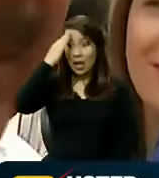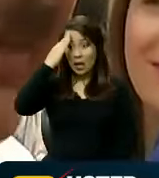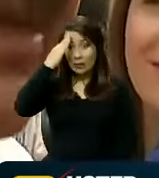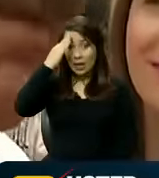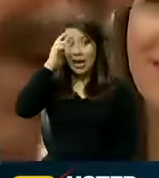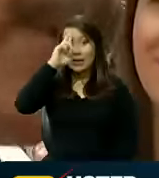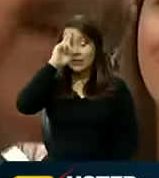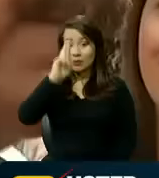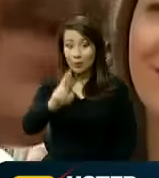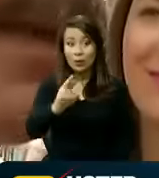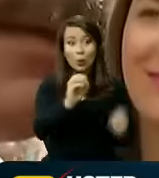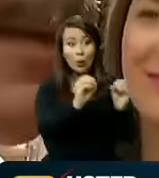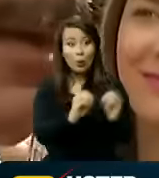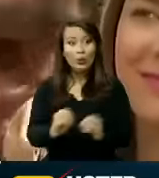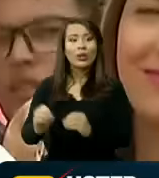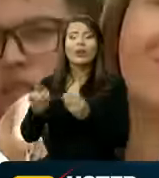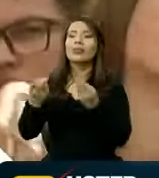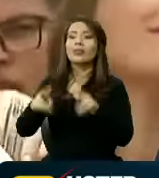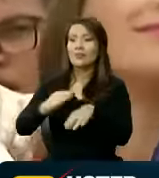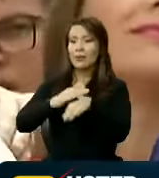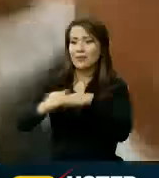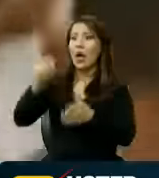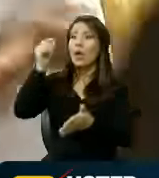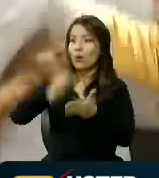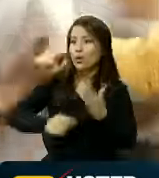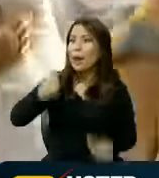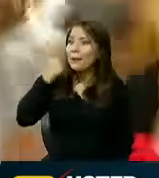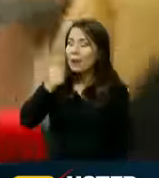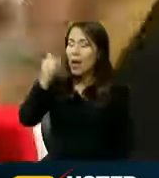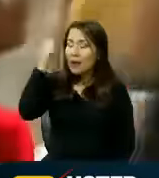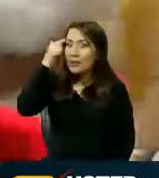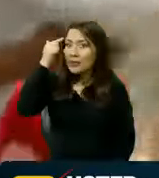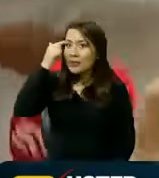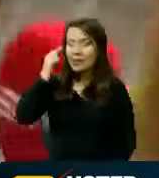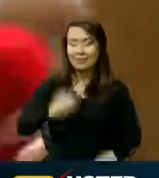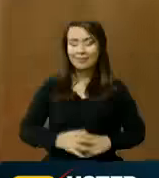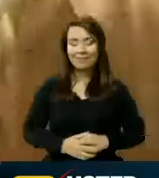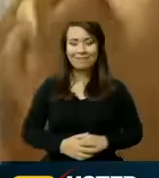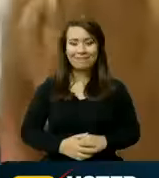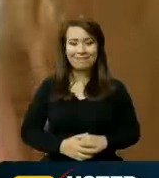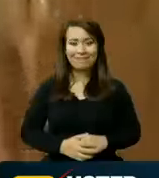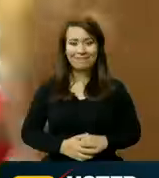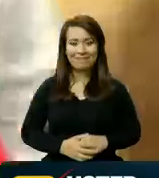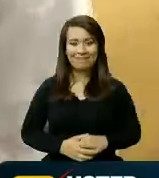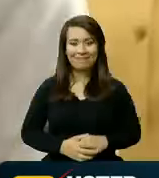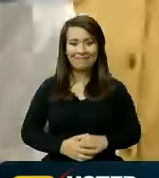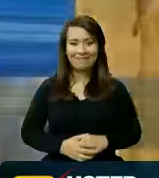y mi llamado es también a votar bien. Informó Julio César Saona.